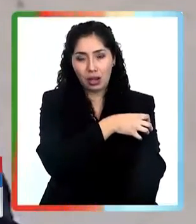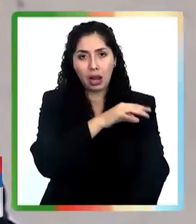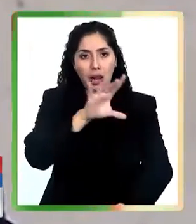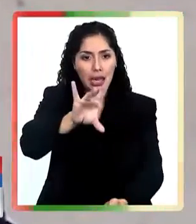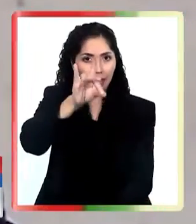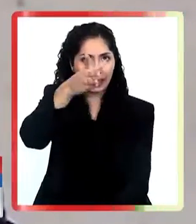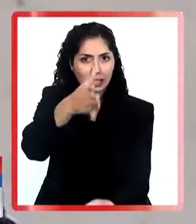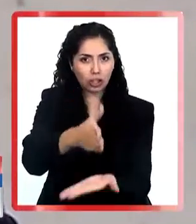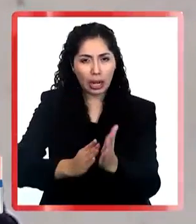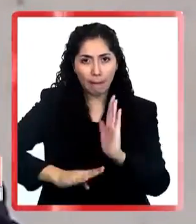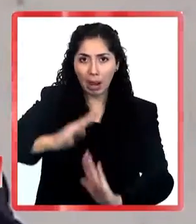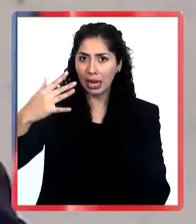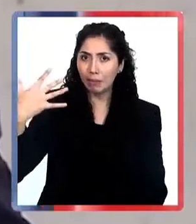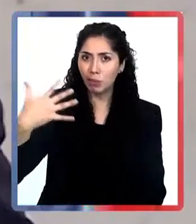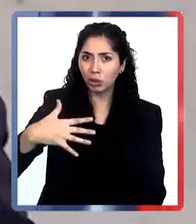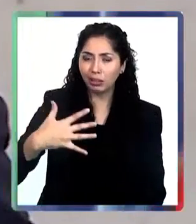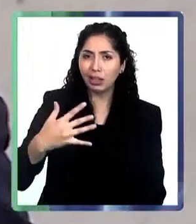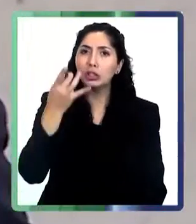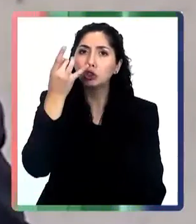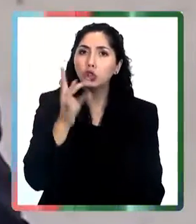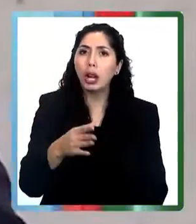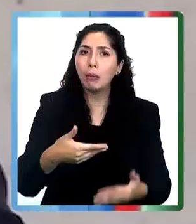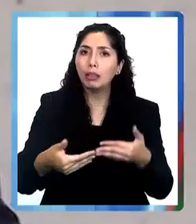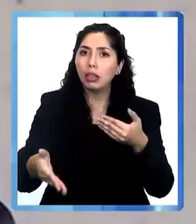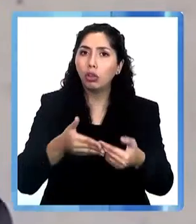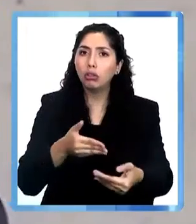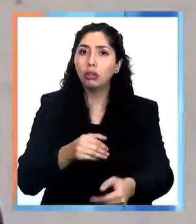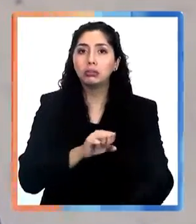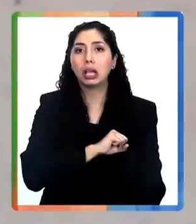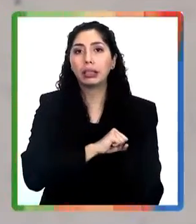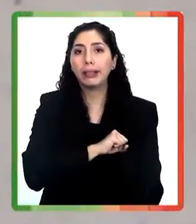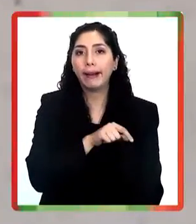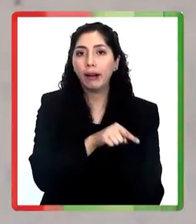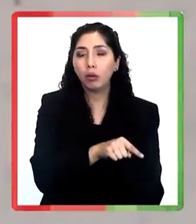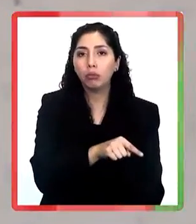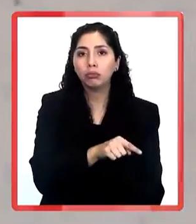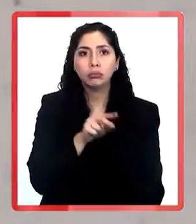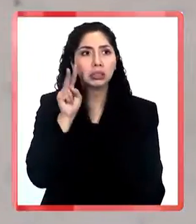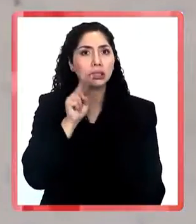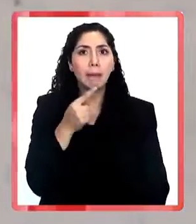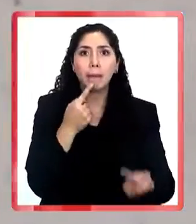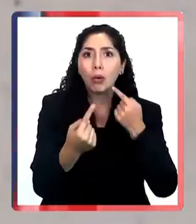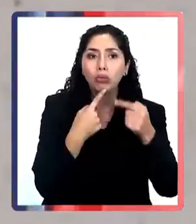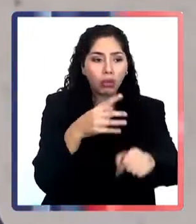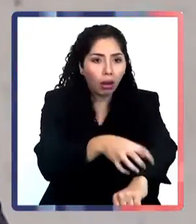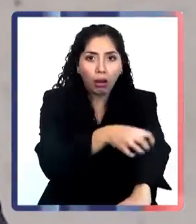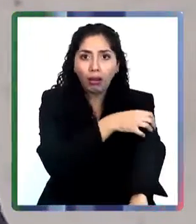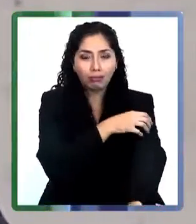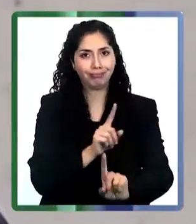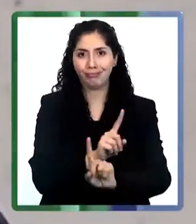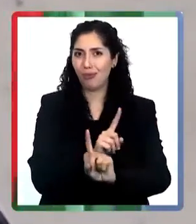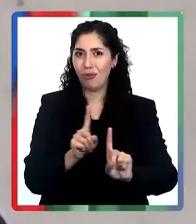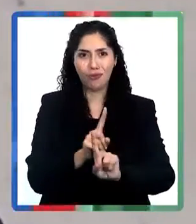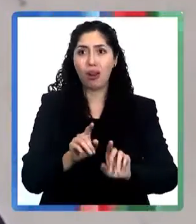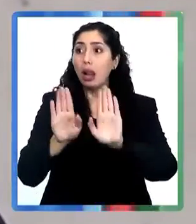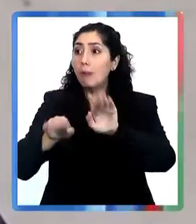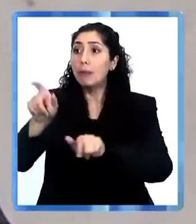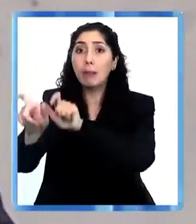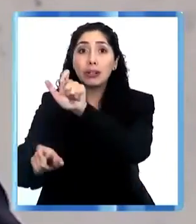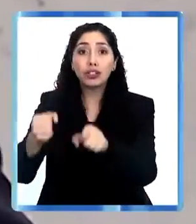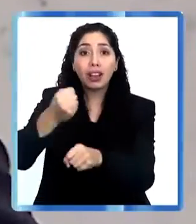decisiones trascendentales de la vida de nuestros territorios se sigan tomando desde santiago sin pertinencia local y eso es algo que los mismos